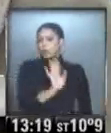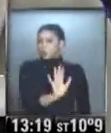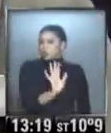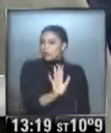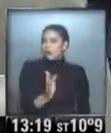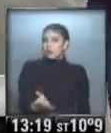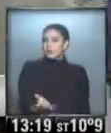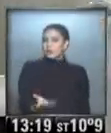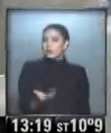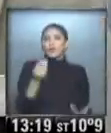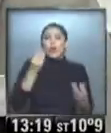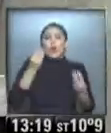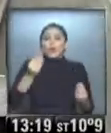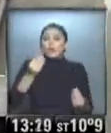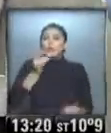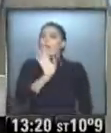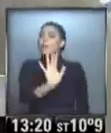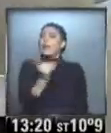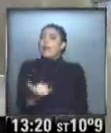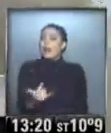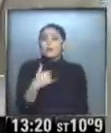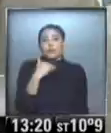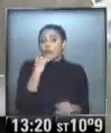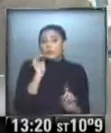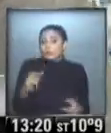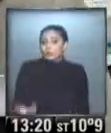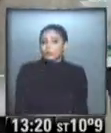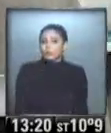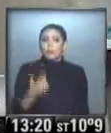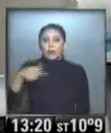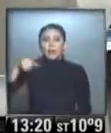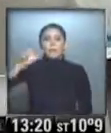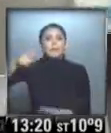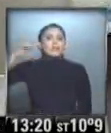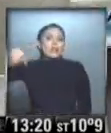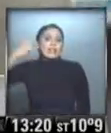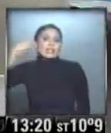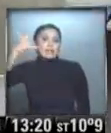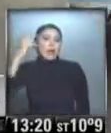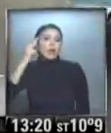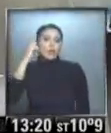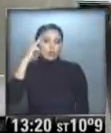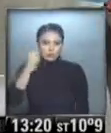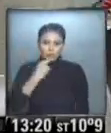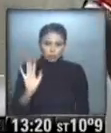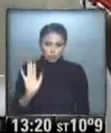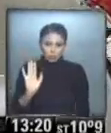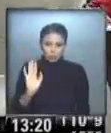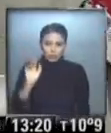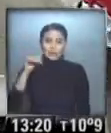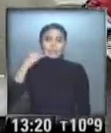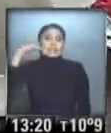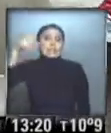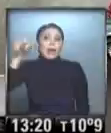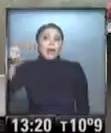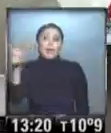La cuestión o cómo se realiza la amenaza, lo desconozco porque llaman al 911. Directamente, no a la escuela. Claro,